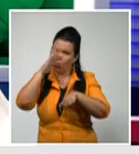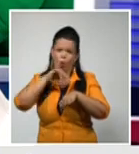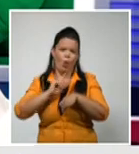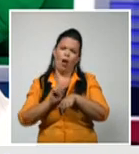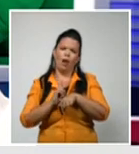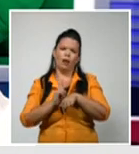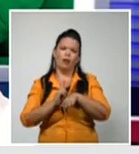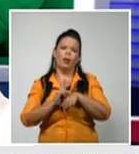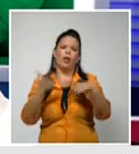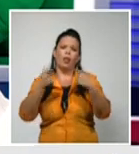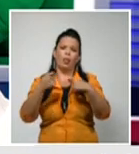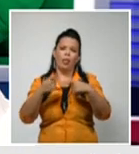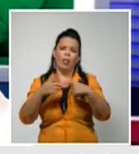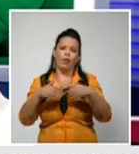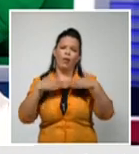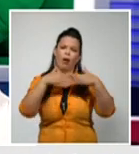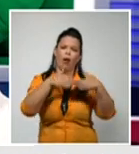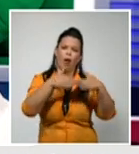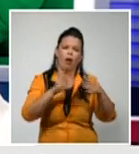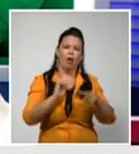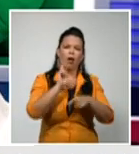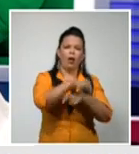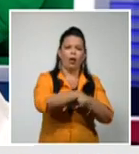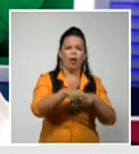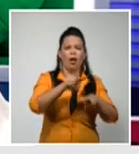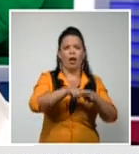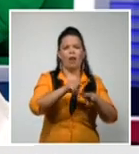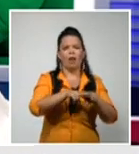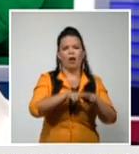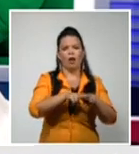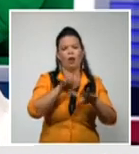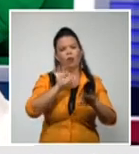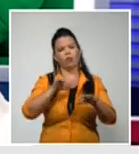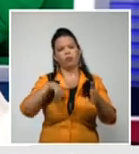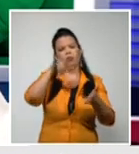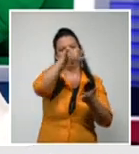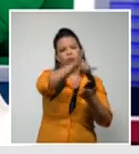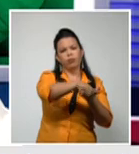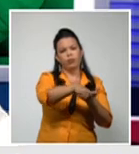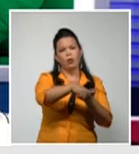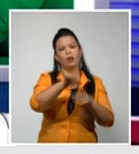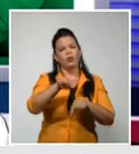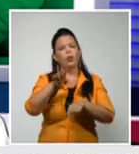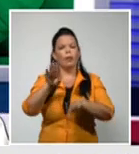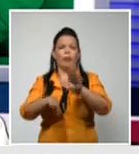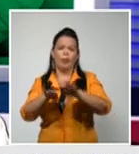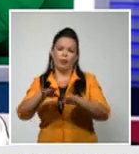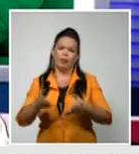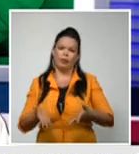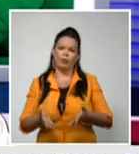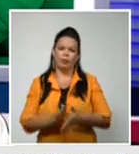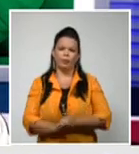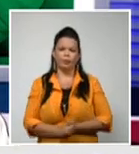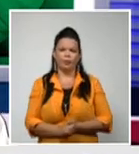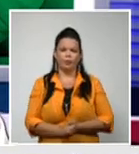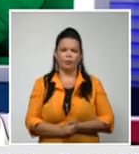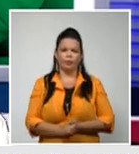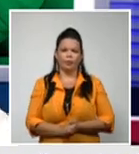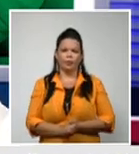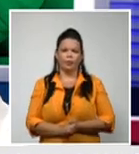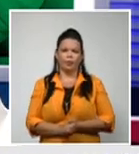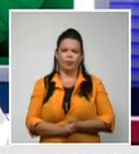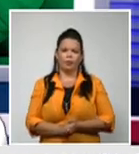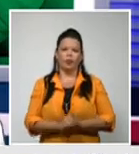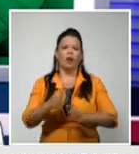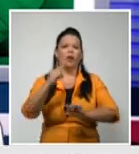número de vuelos que existan en ese momento. De todas formas, próximamente van a tener más estabilidad